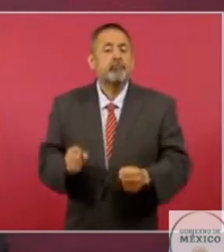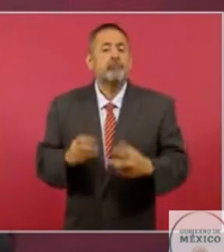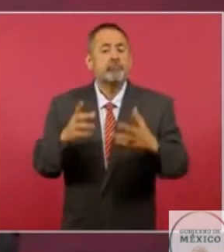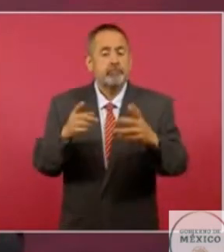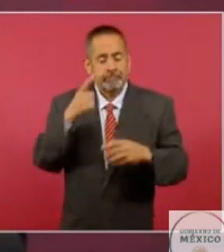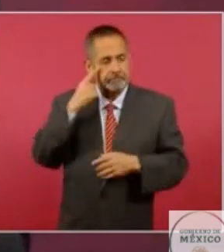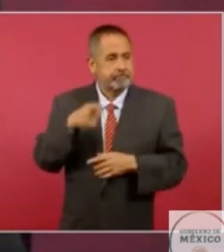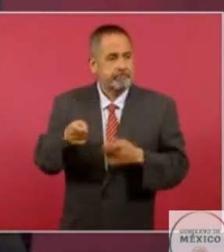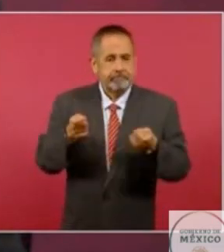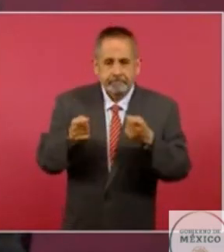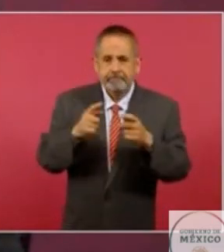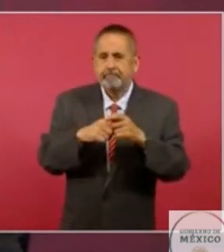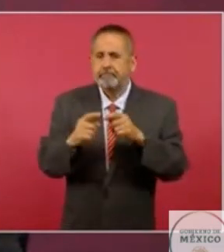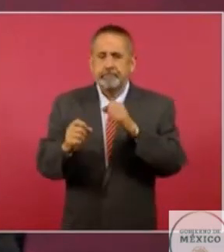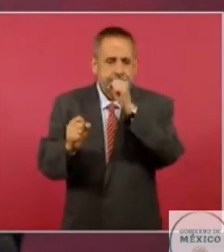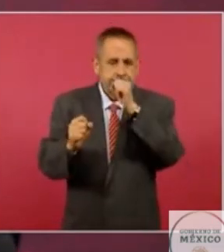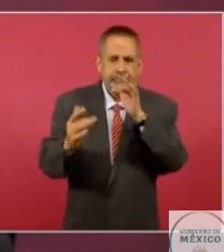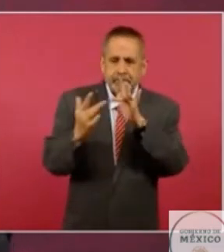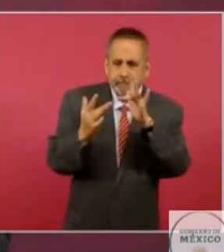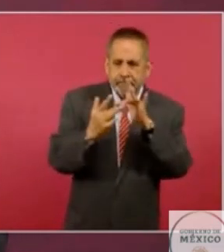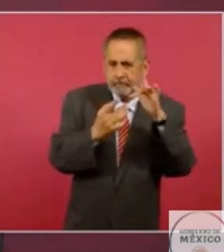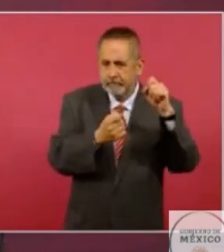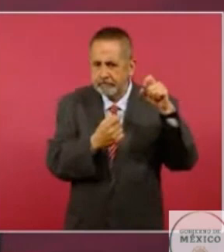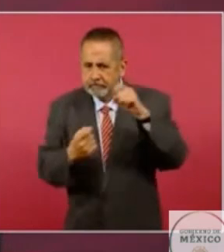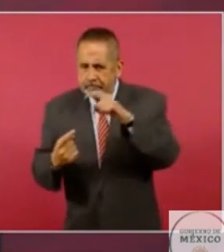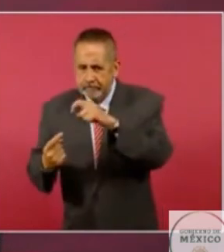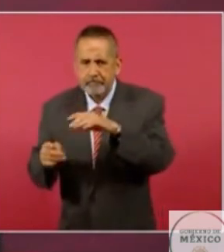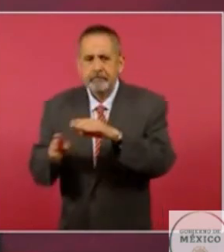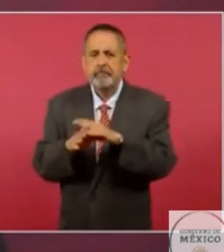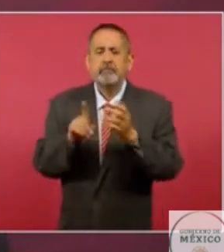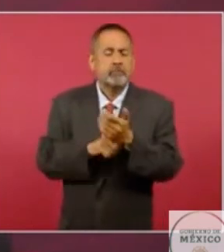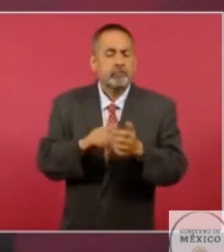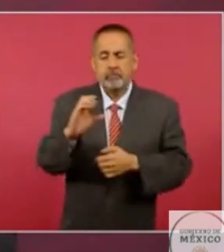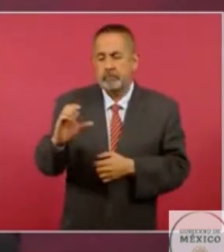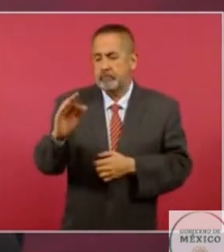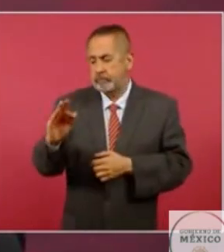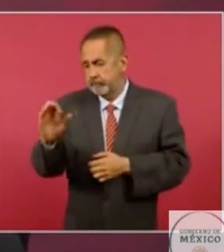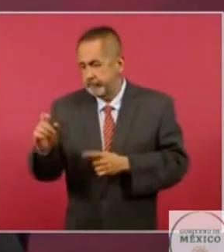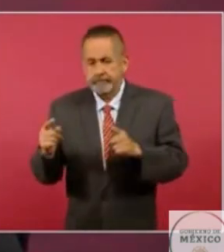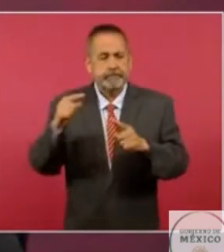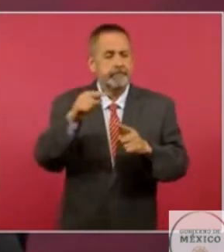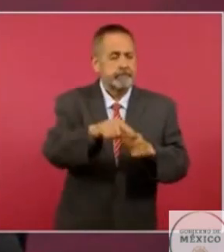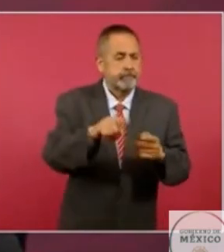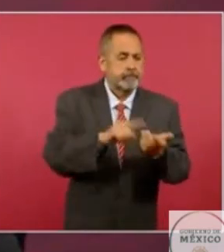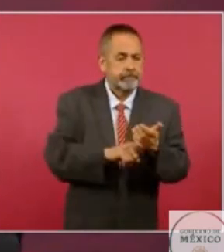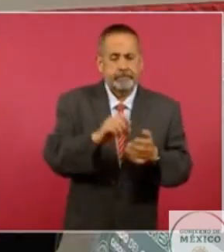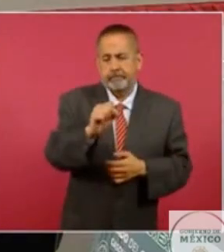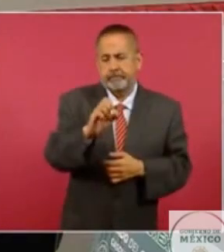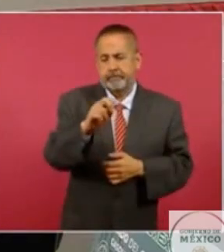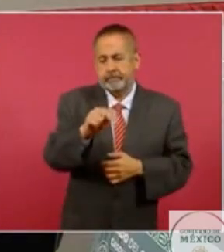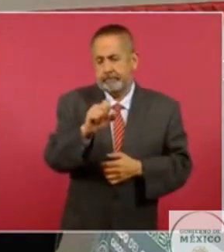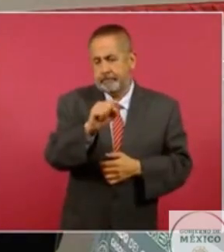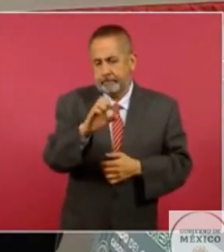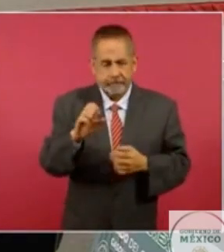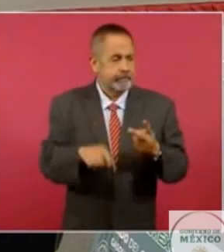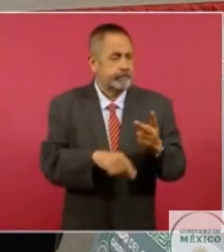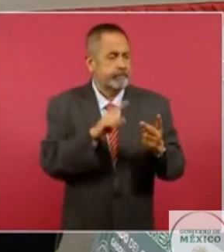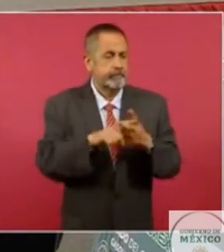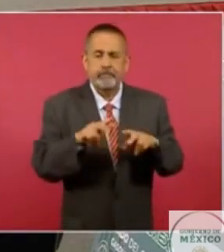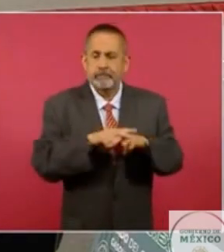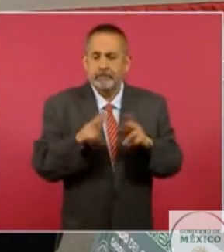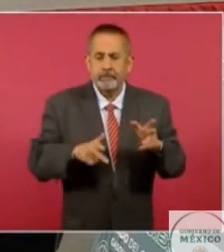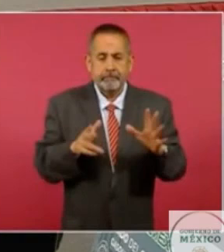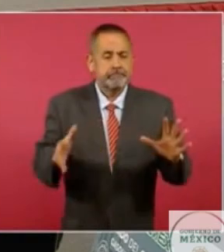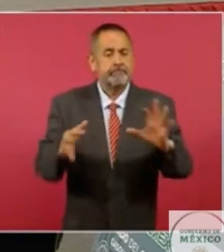el control entre las instalaciones construidas por la CFE y los centros del SENACE y del Tren Maya. Estos